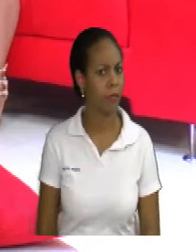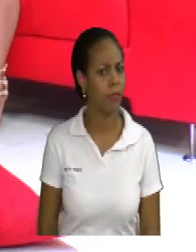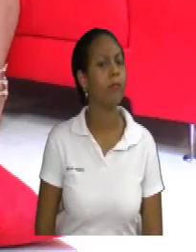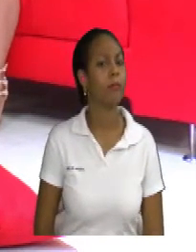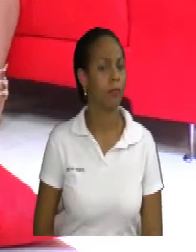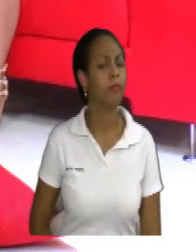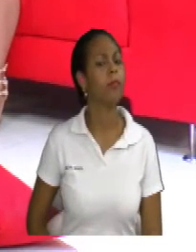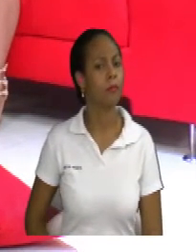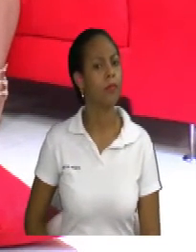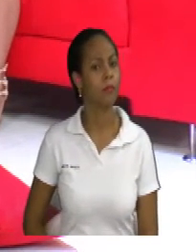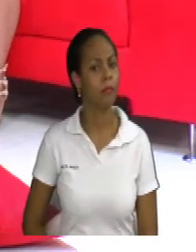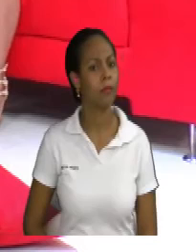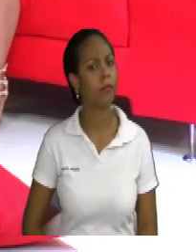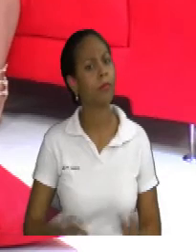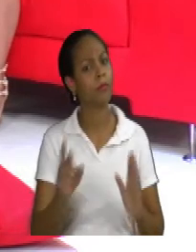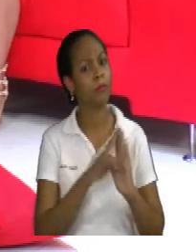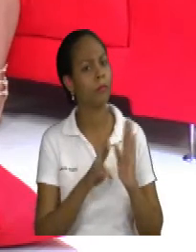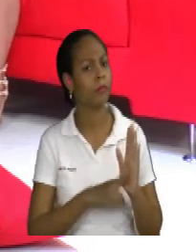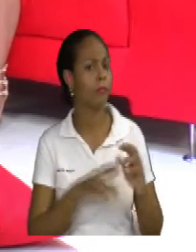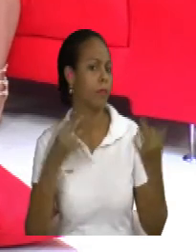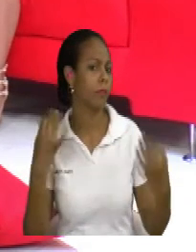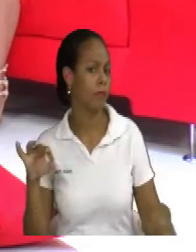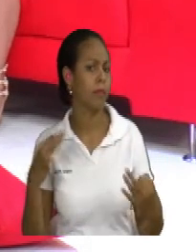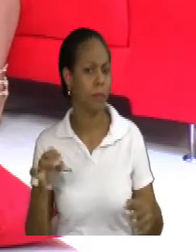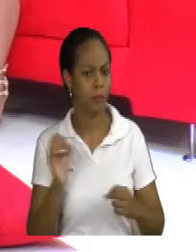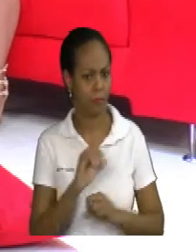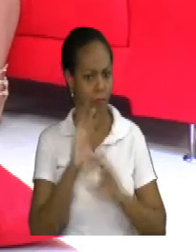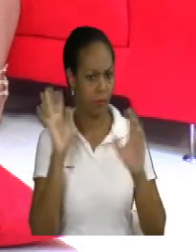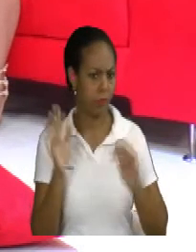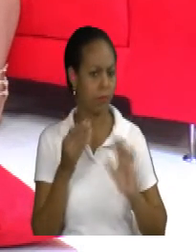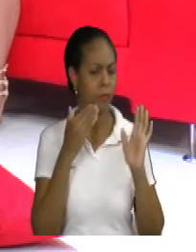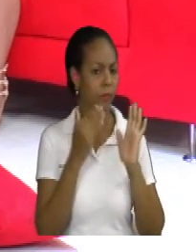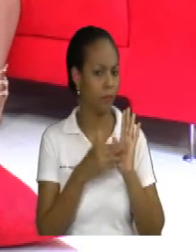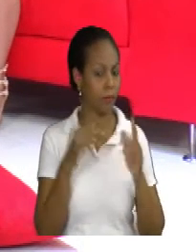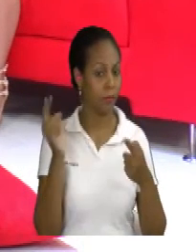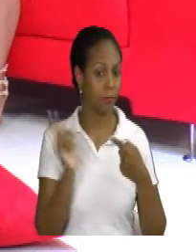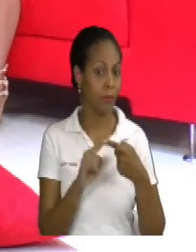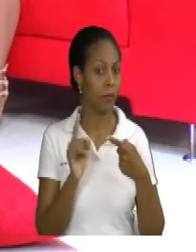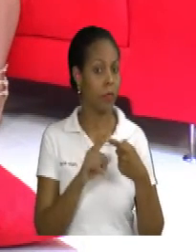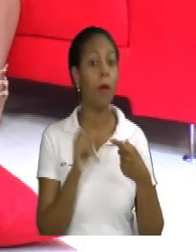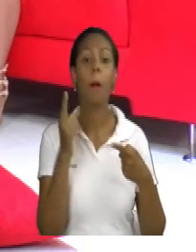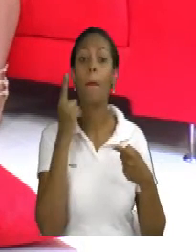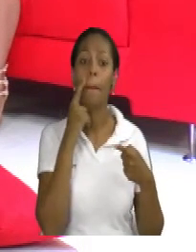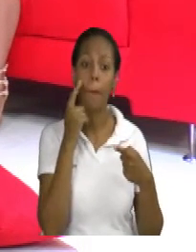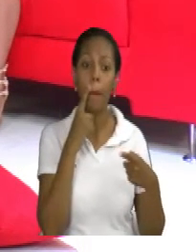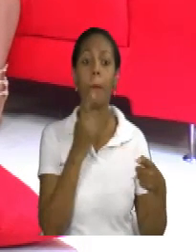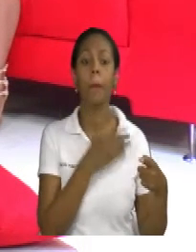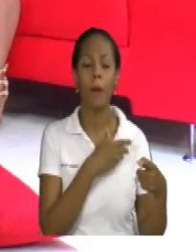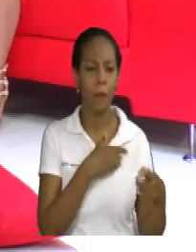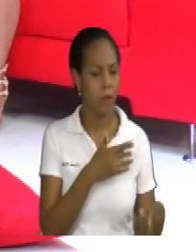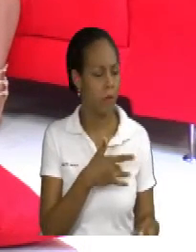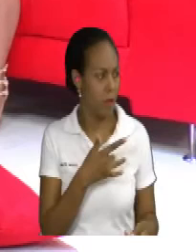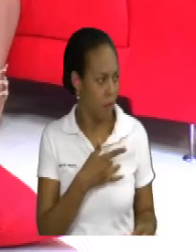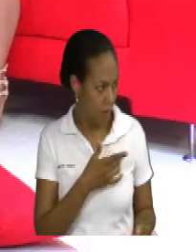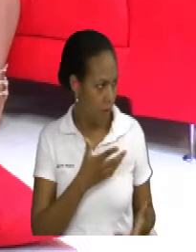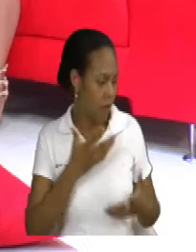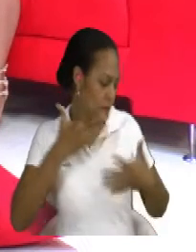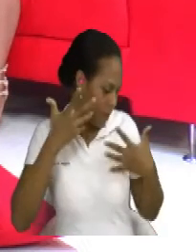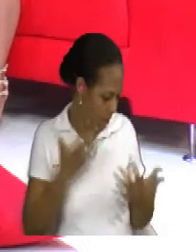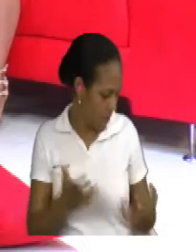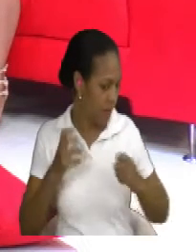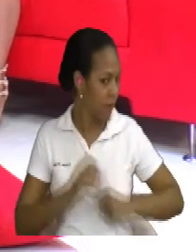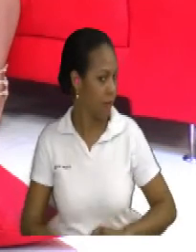son algo muy simple. Primero que todo, pues que los padres de familias tengan ganas de que su hijo